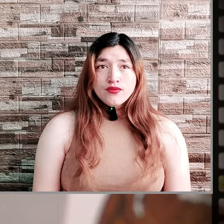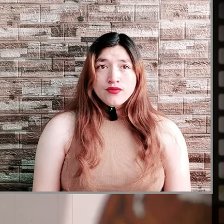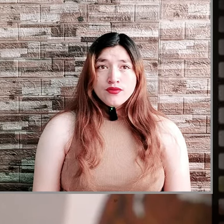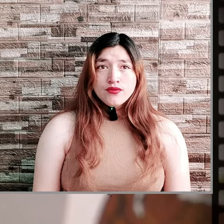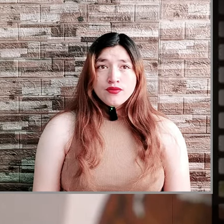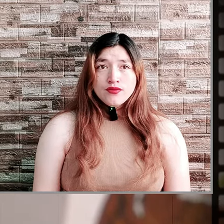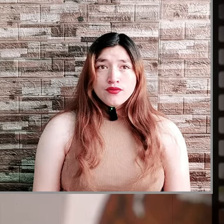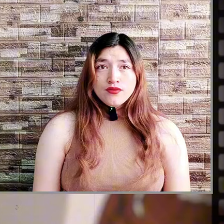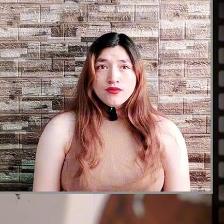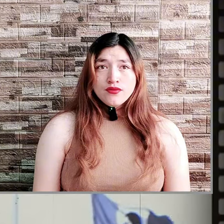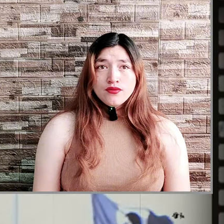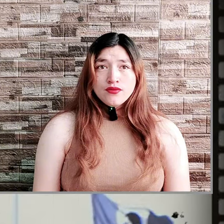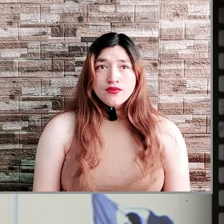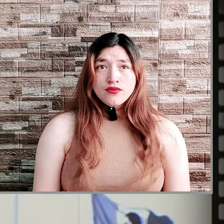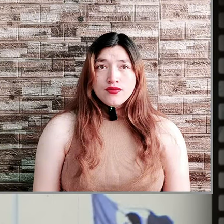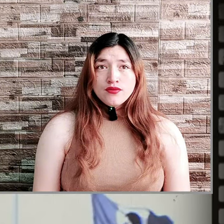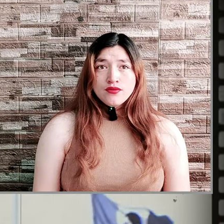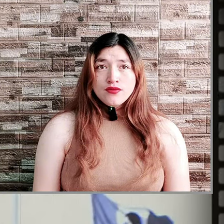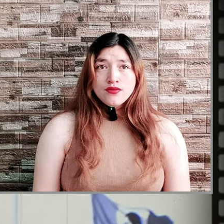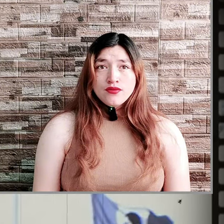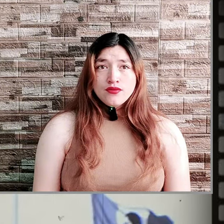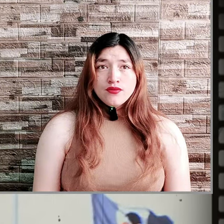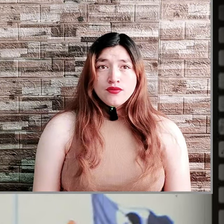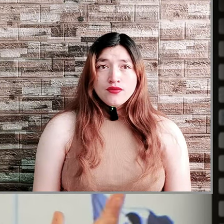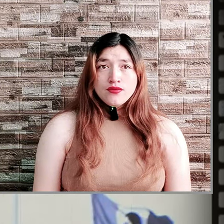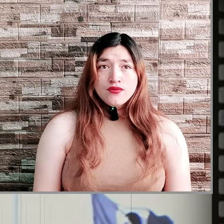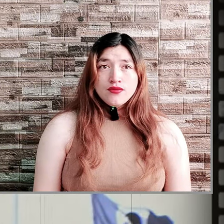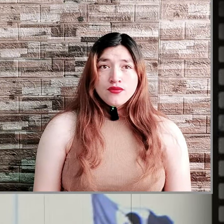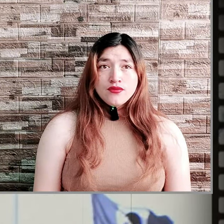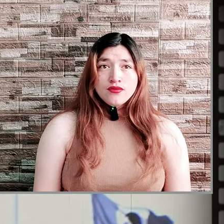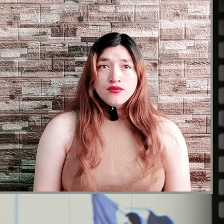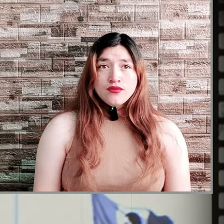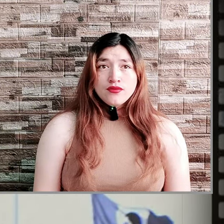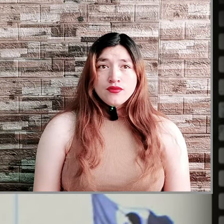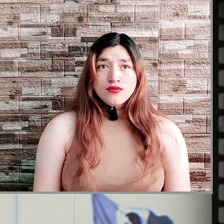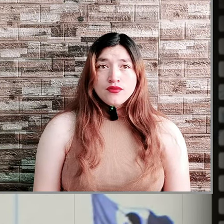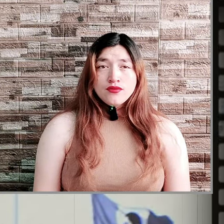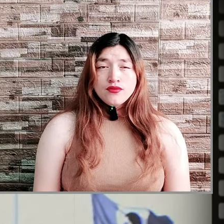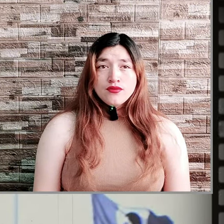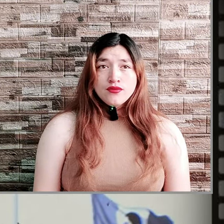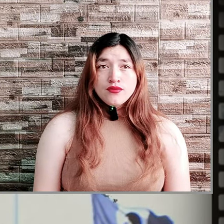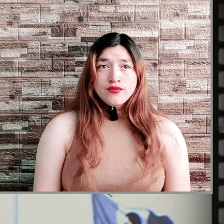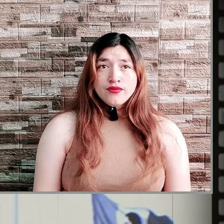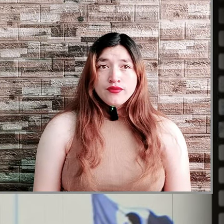hubo una revisión de la gran globalización que existía como